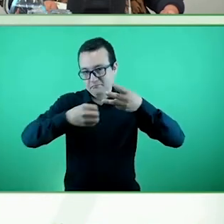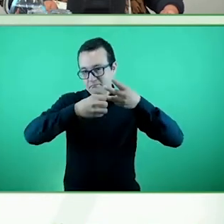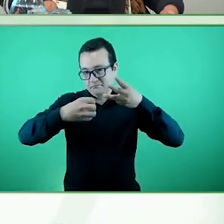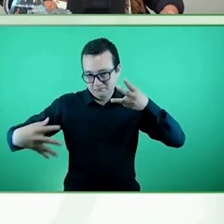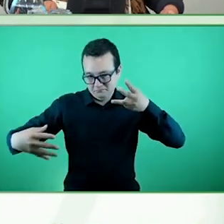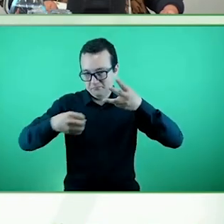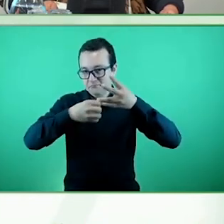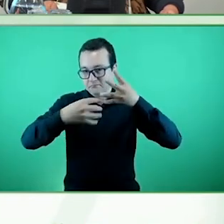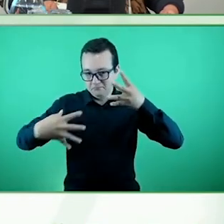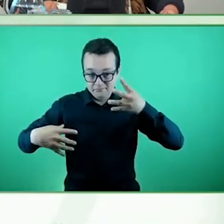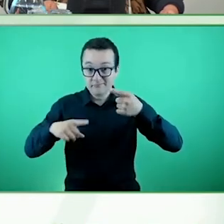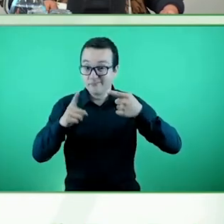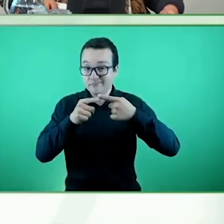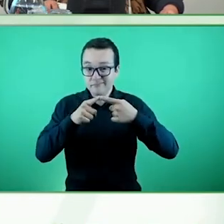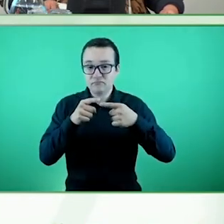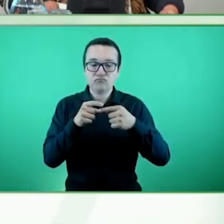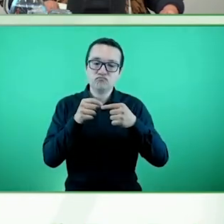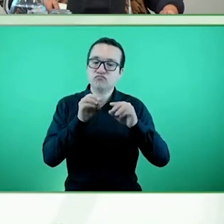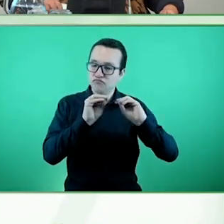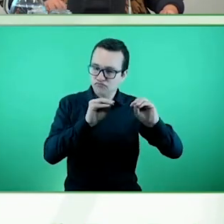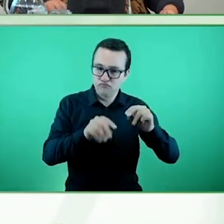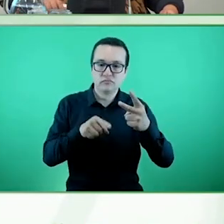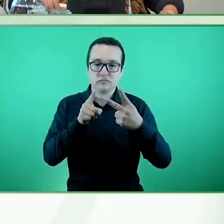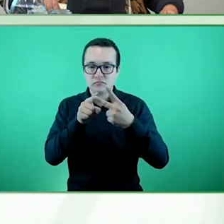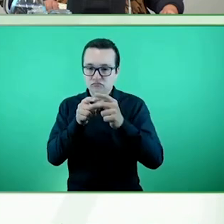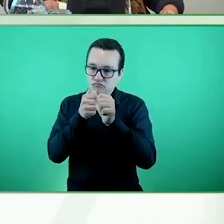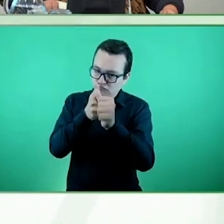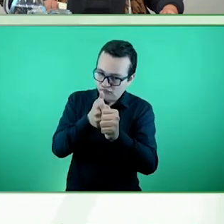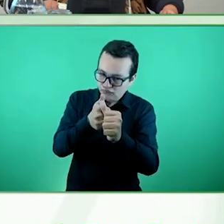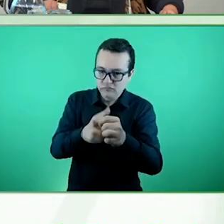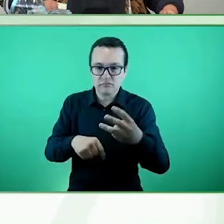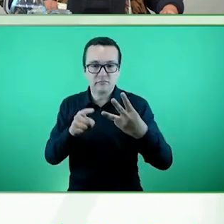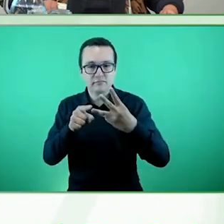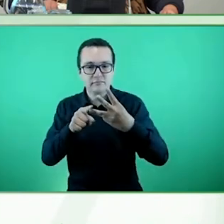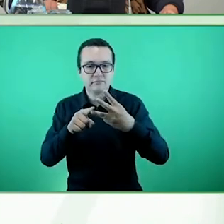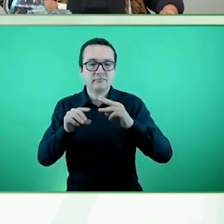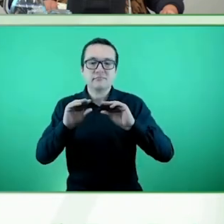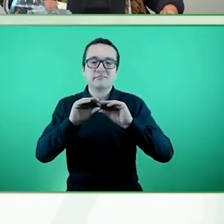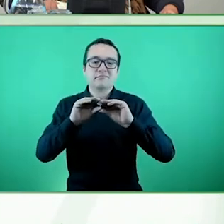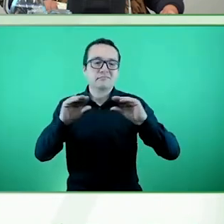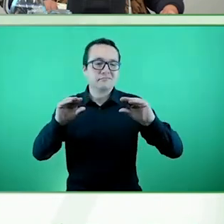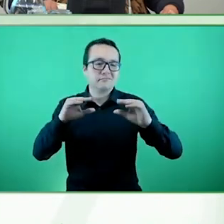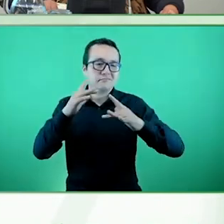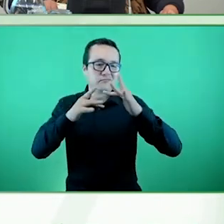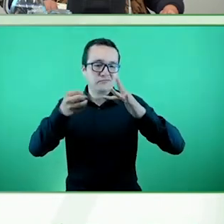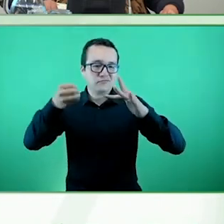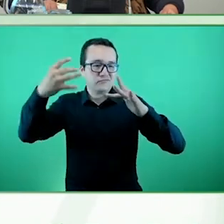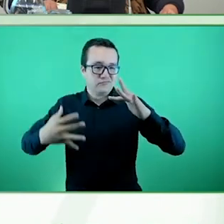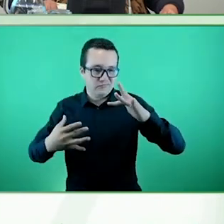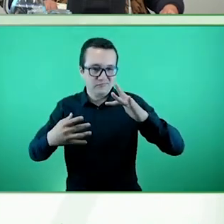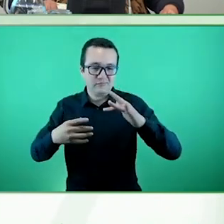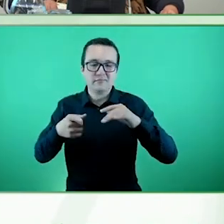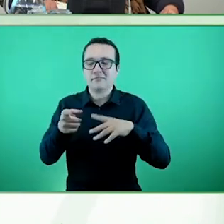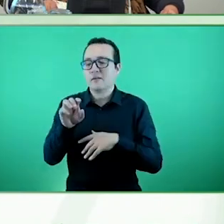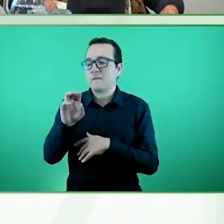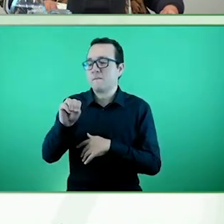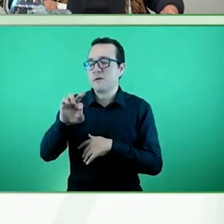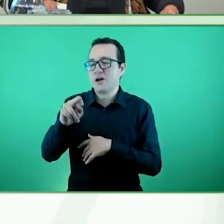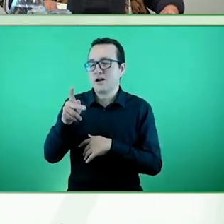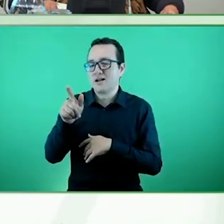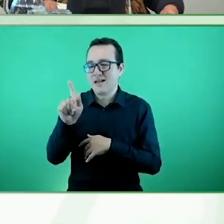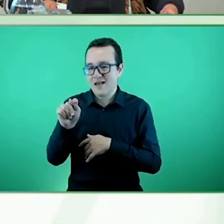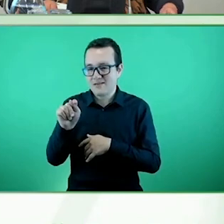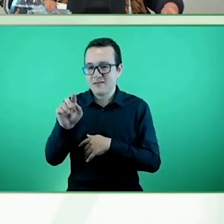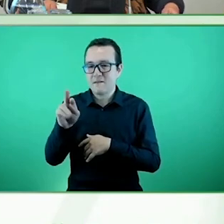personalizada, plataforma de ventas online, que es el marketplace que con el cual contamos, y también el desarrollo